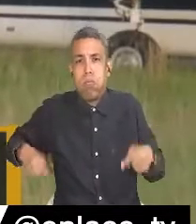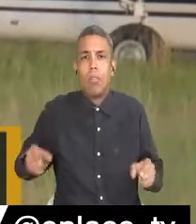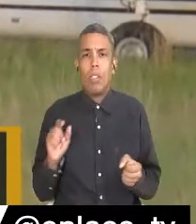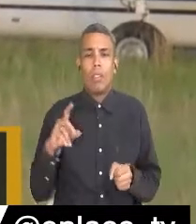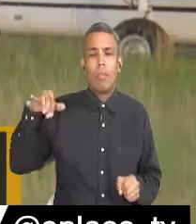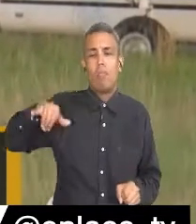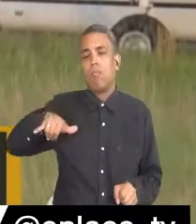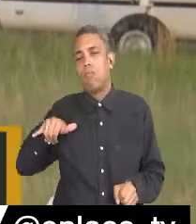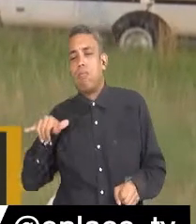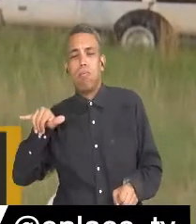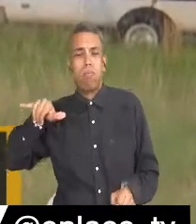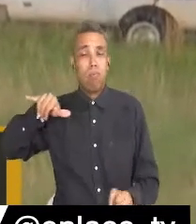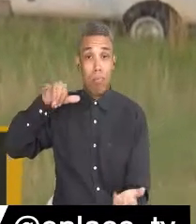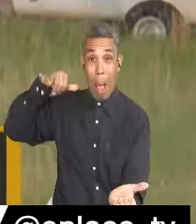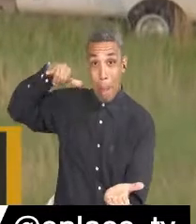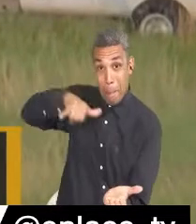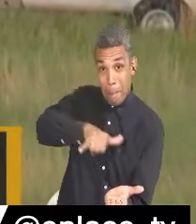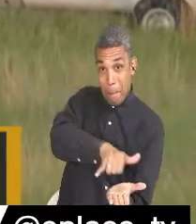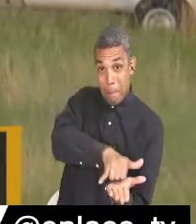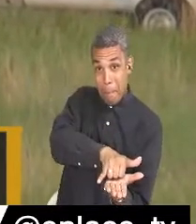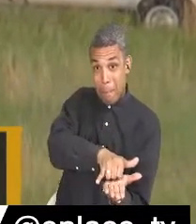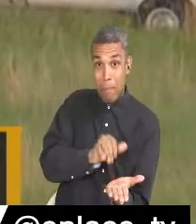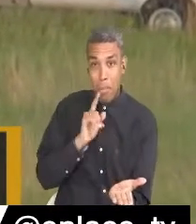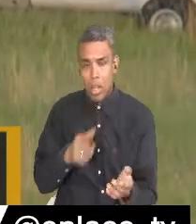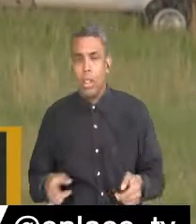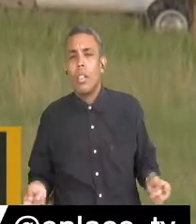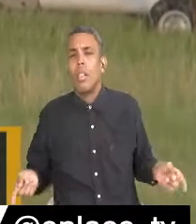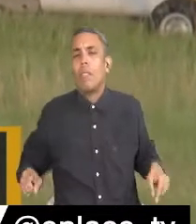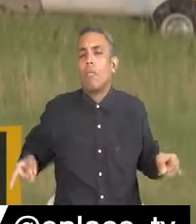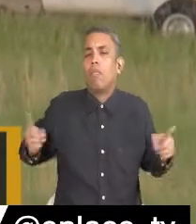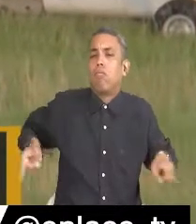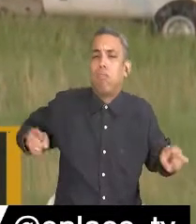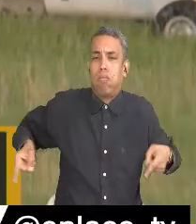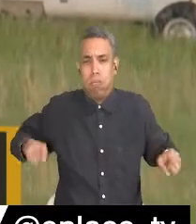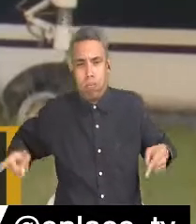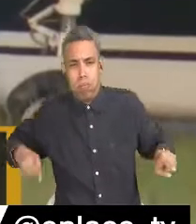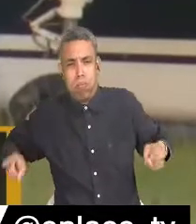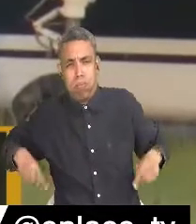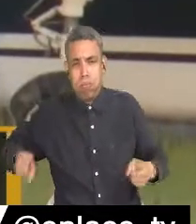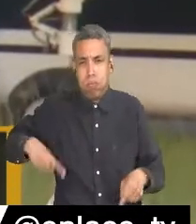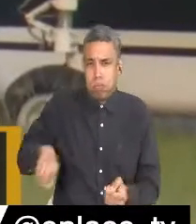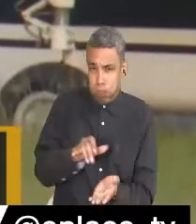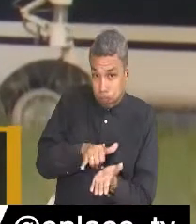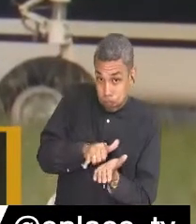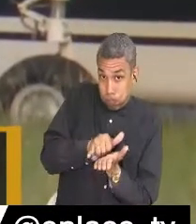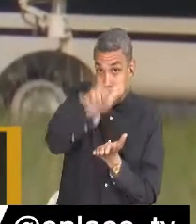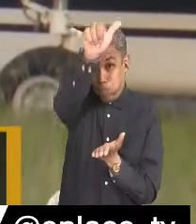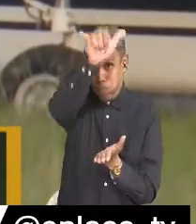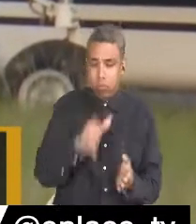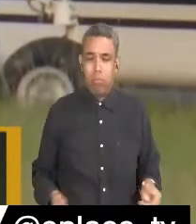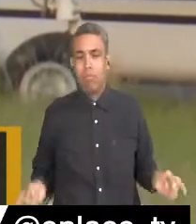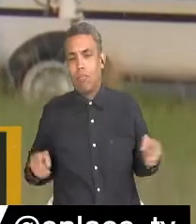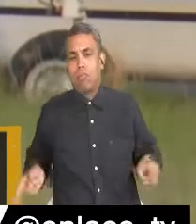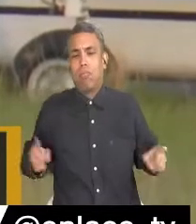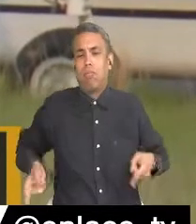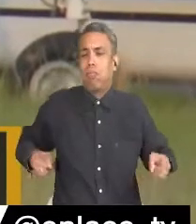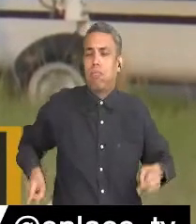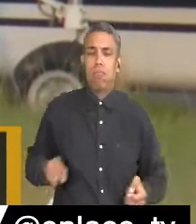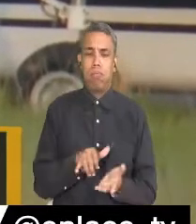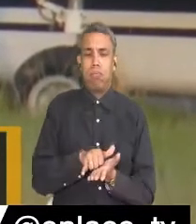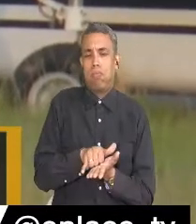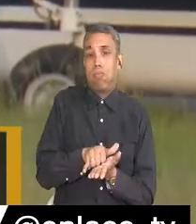de vía libre para realizar la operación. Mientras el piloto intentaba despegar, el tren de aterrizaje de la avioneta tuvo una falla